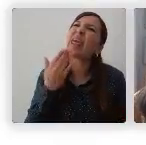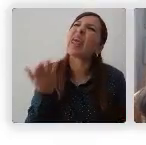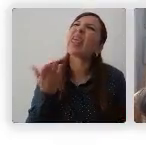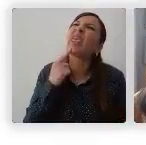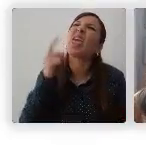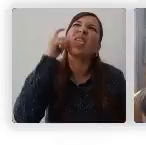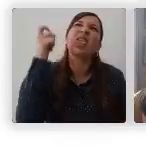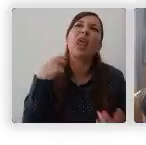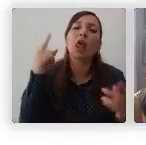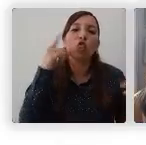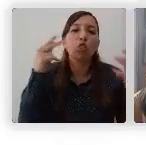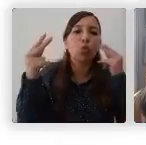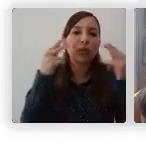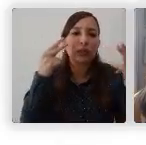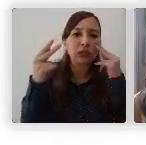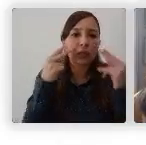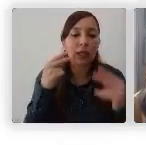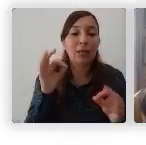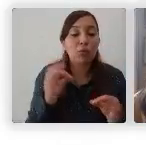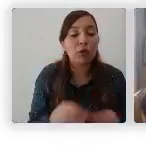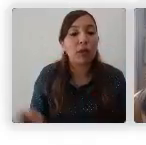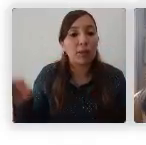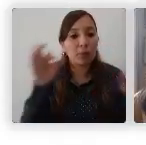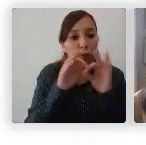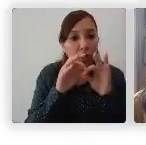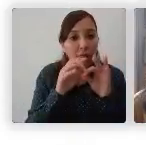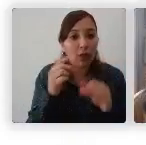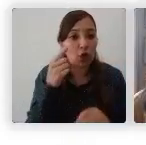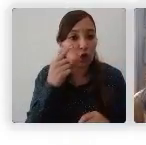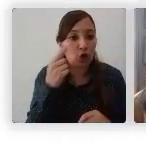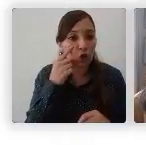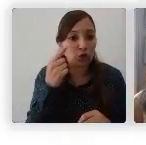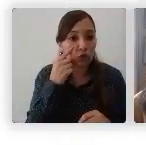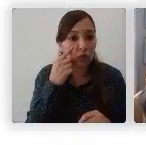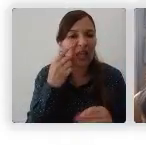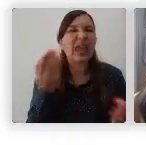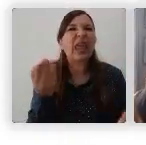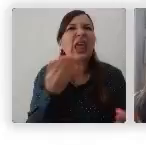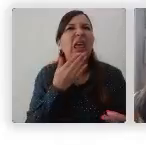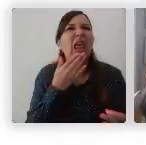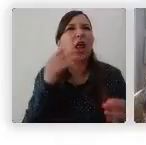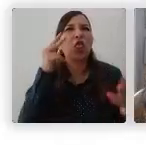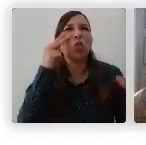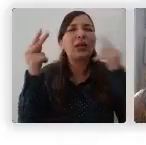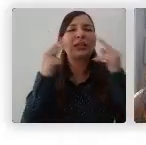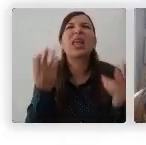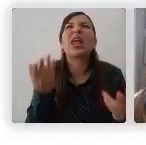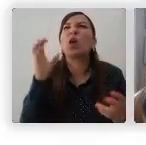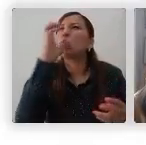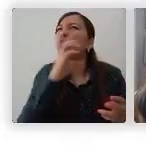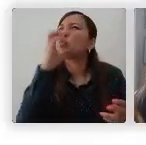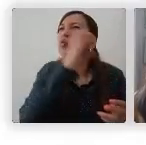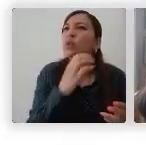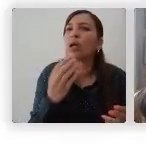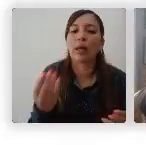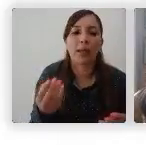importante no solamente conocer las herramientas sino saber qué es lo que este turista quiere qué es lo que este turista espera o busca en la experiencia